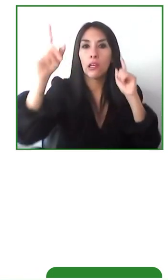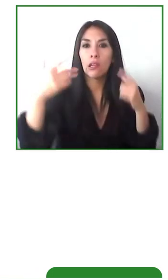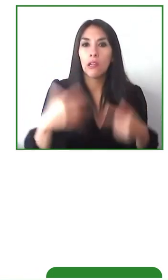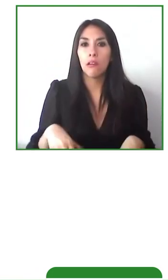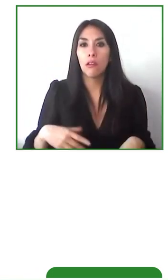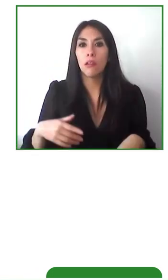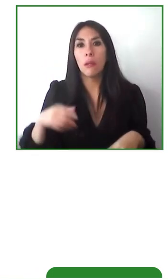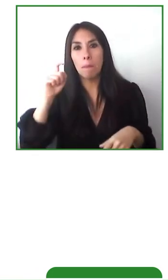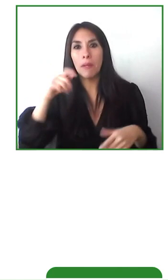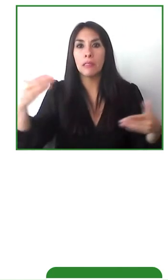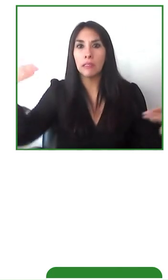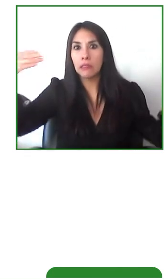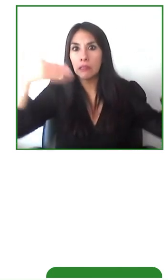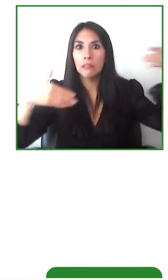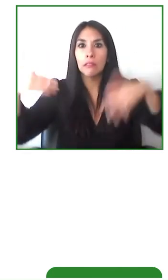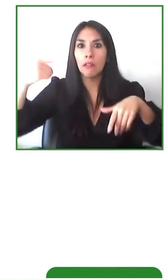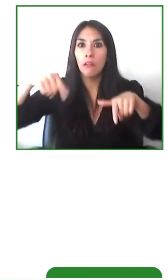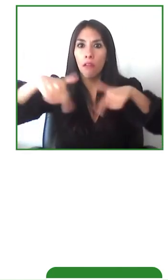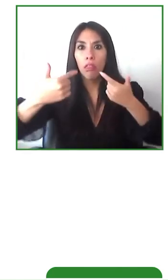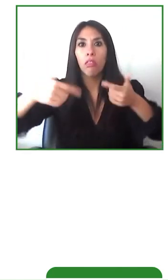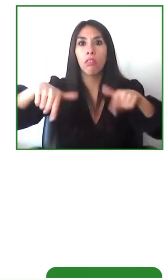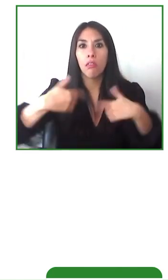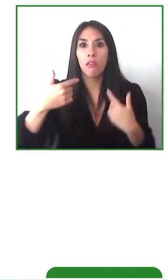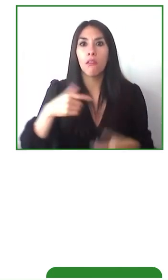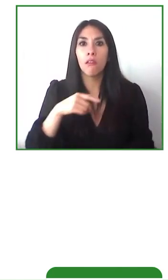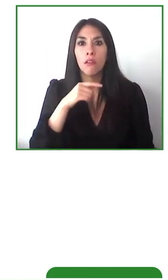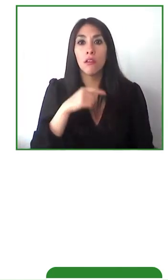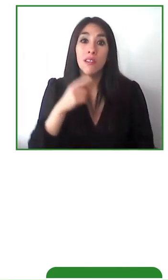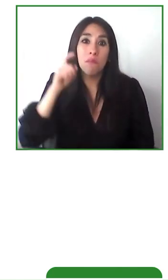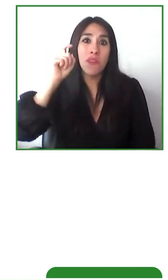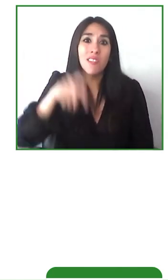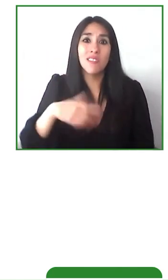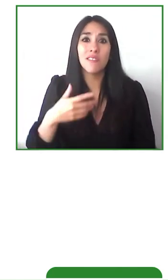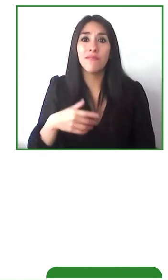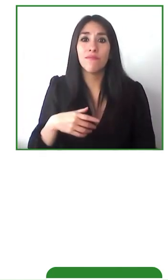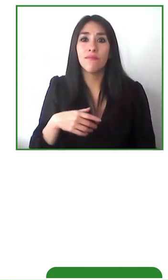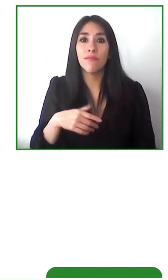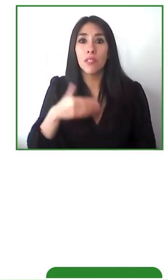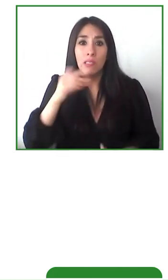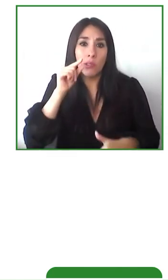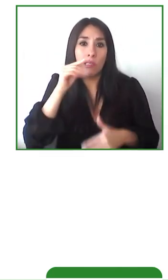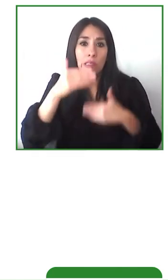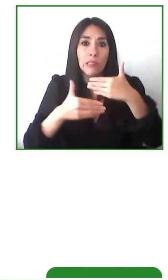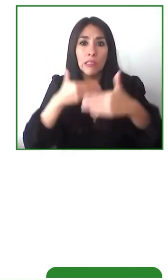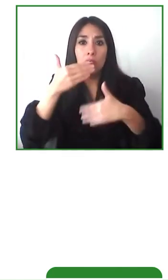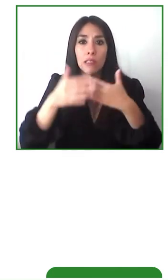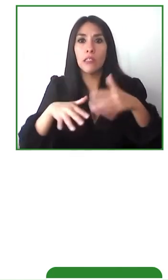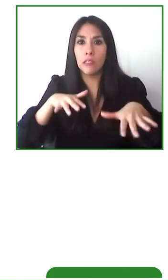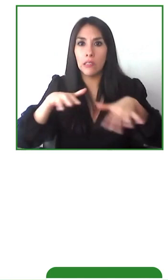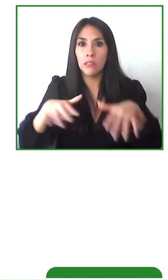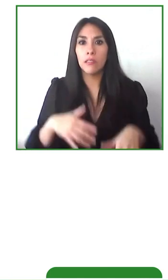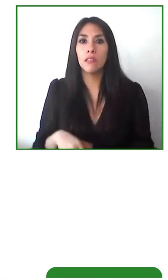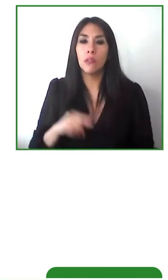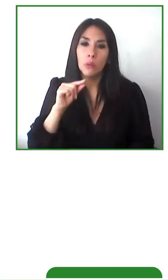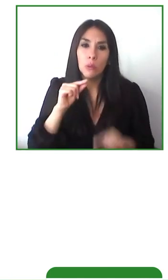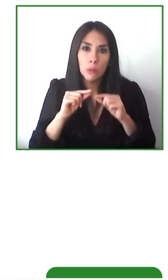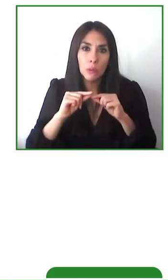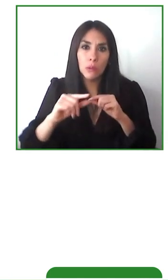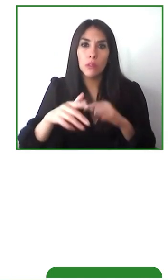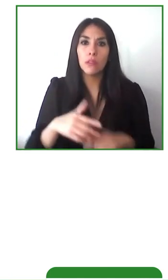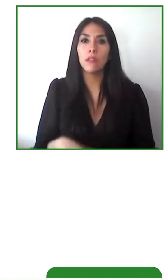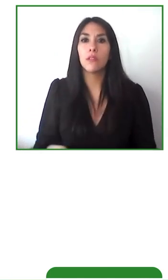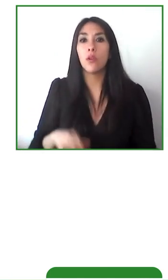y asegurarnos de que progresáramos en las actividades. También tuvimos diferentes desafíos en relación con